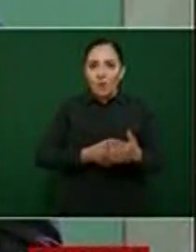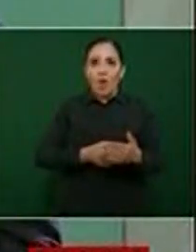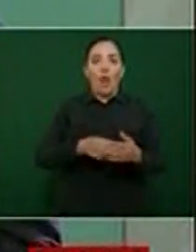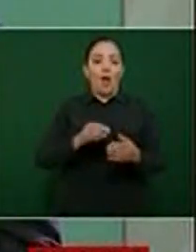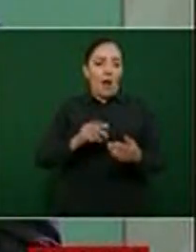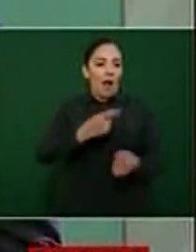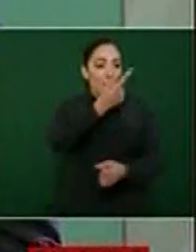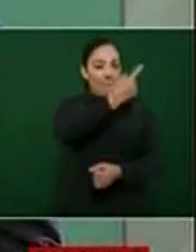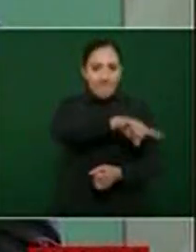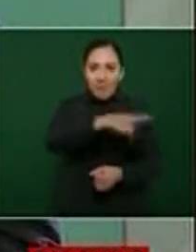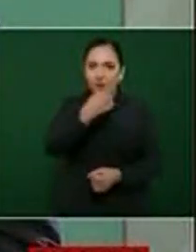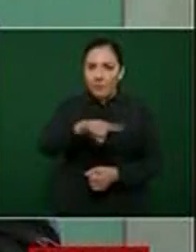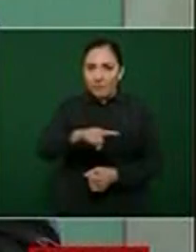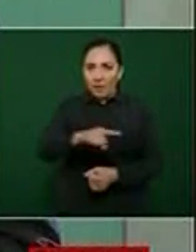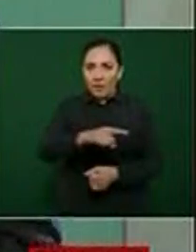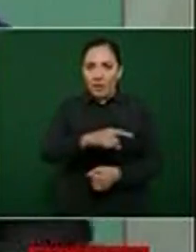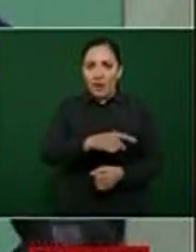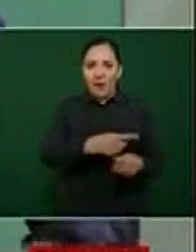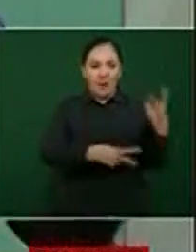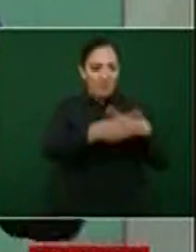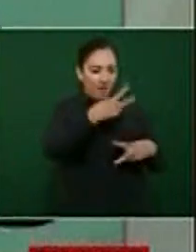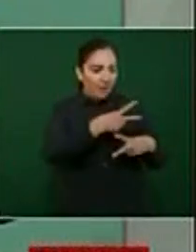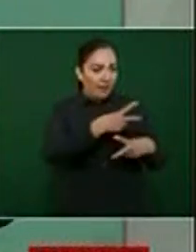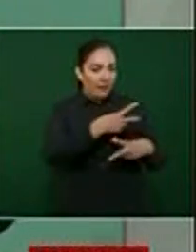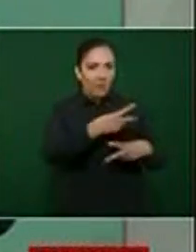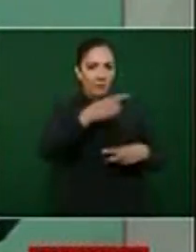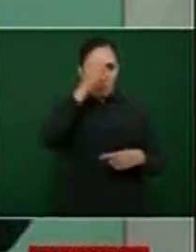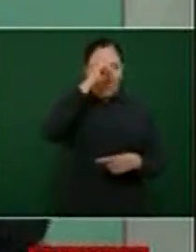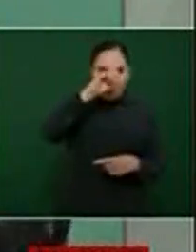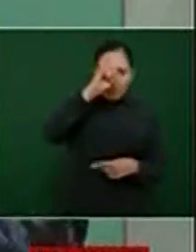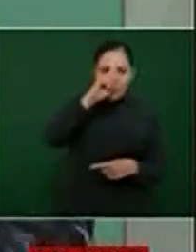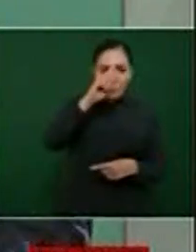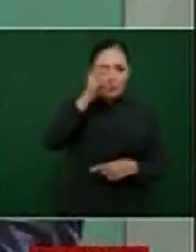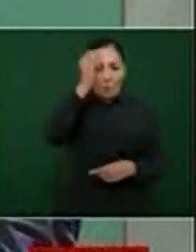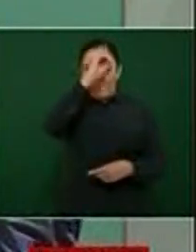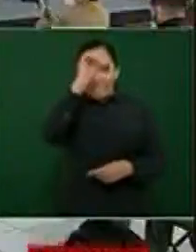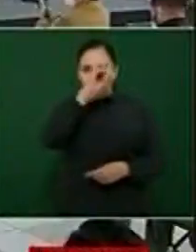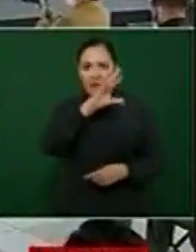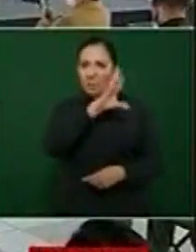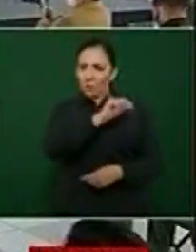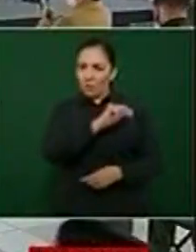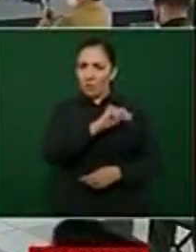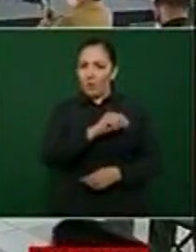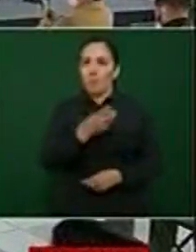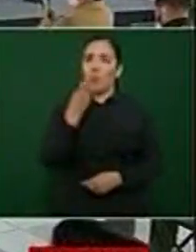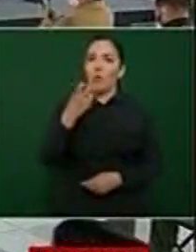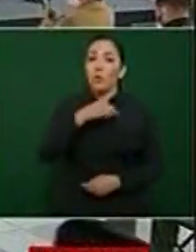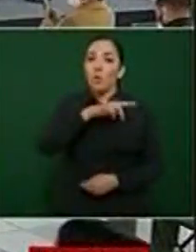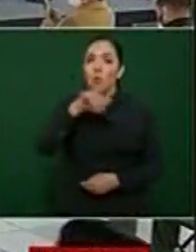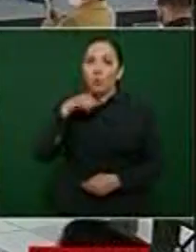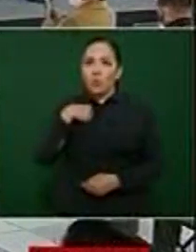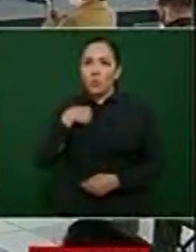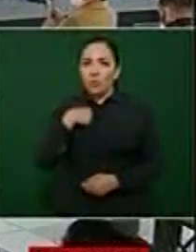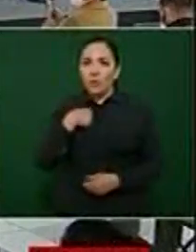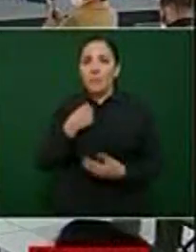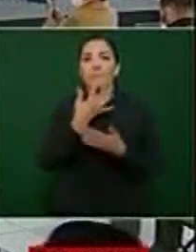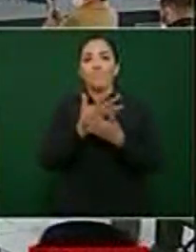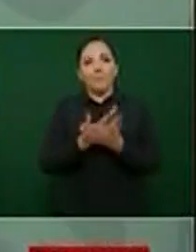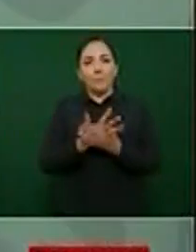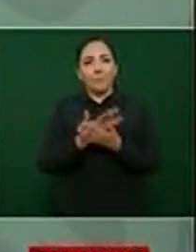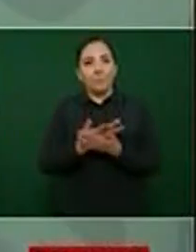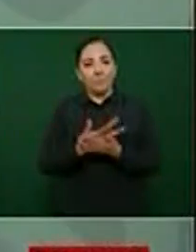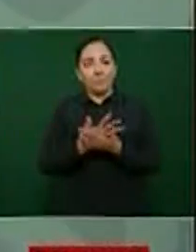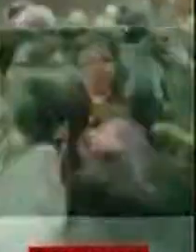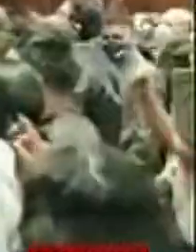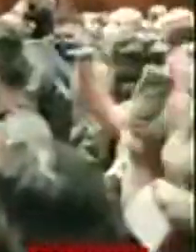Ahora, Balbina, el derecho a réplica en estricto sentido, que es el que ha dicho el presidente todos los días para defender esta postura,